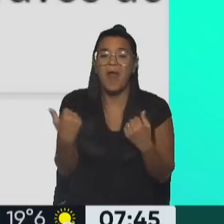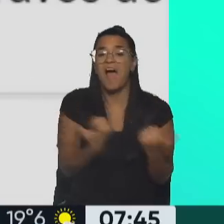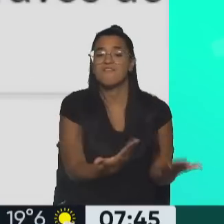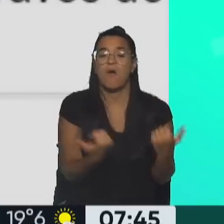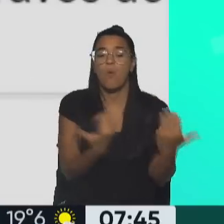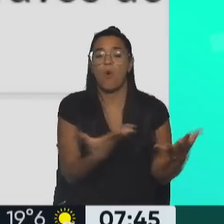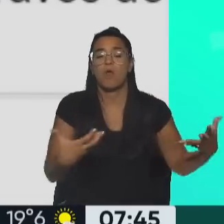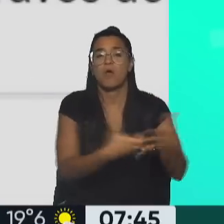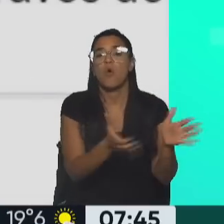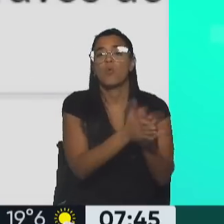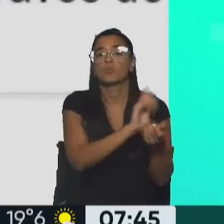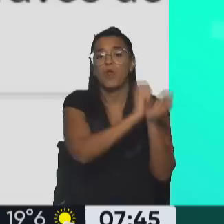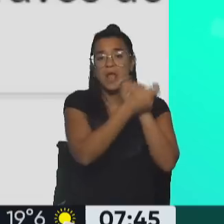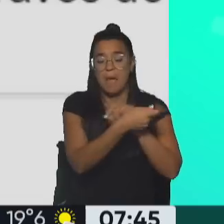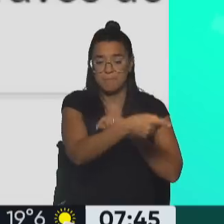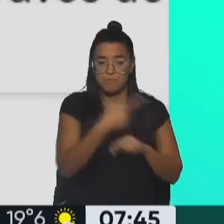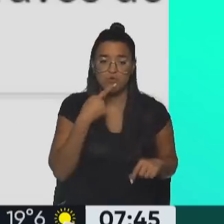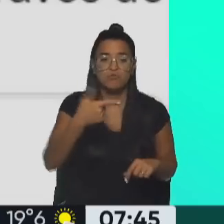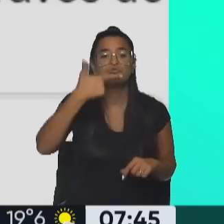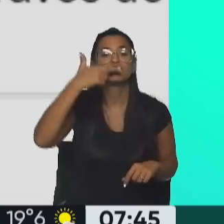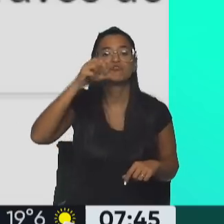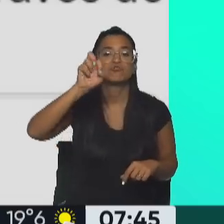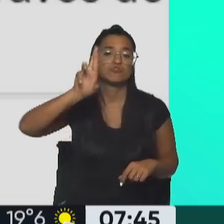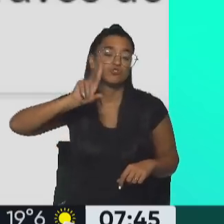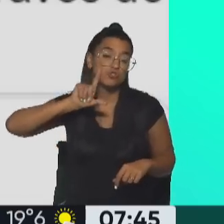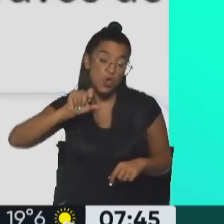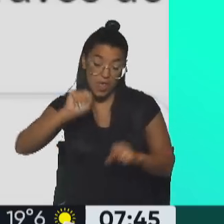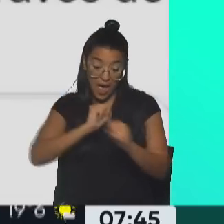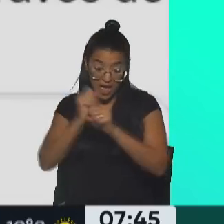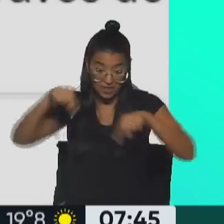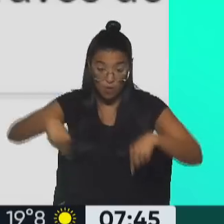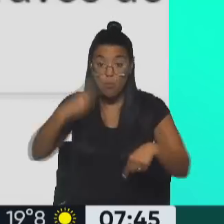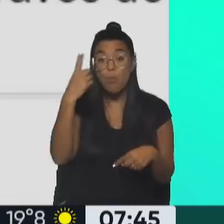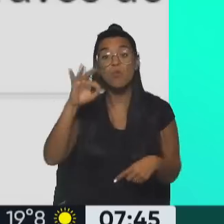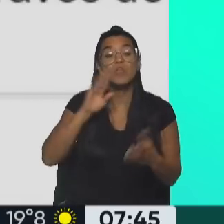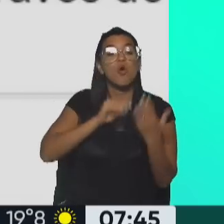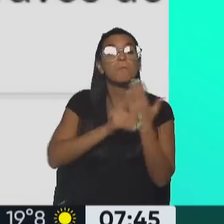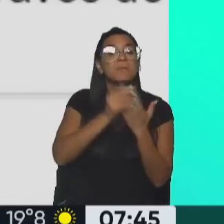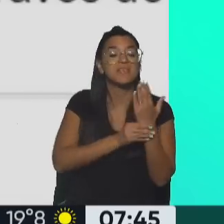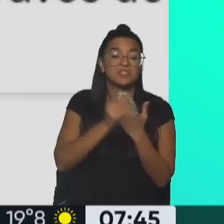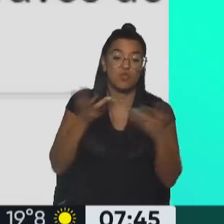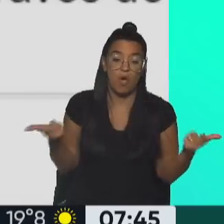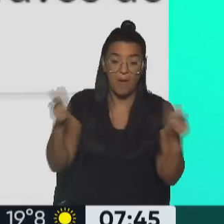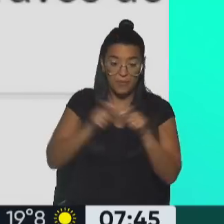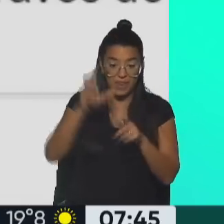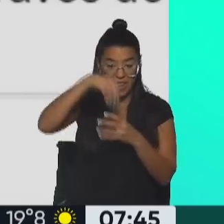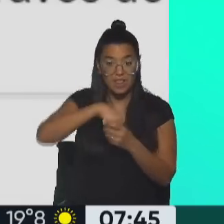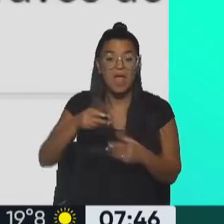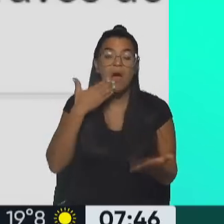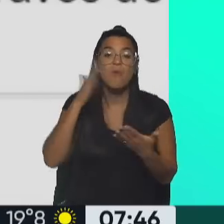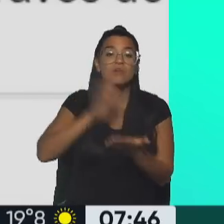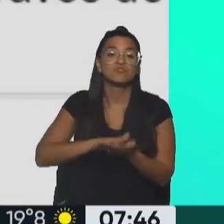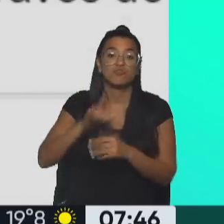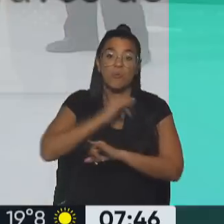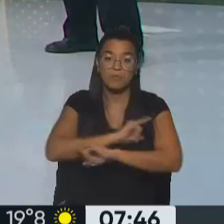favores políticos a Juntos por el Cambio. Martín Soria, el hasta ahora único ministro del Gabinete Nacional que hace referencia a la difusión de